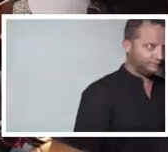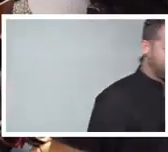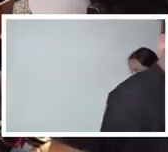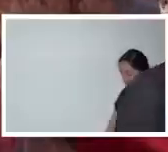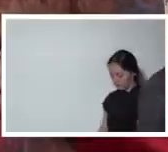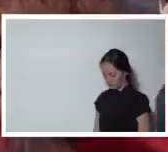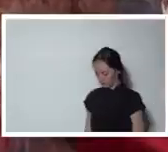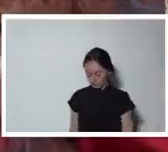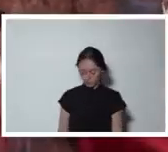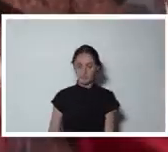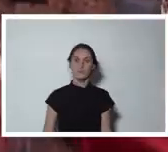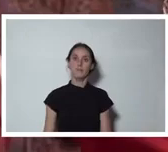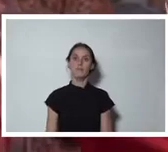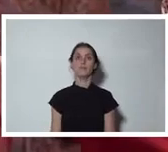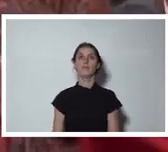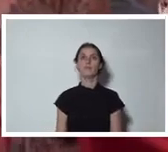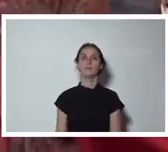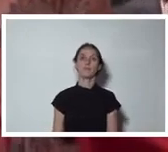demasiado